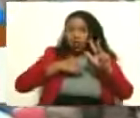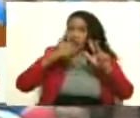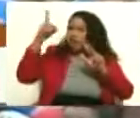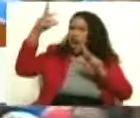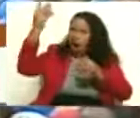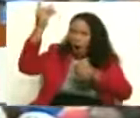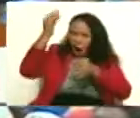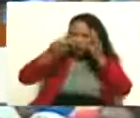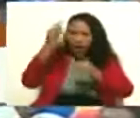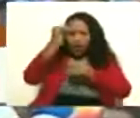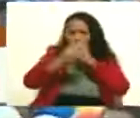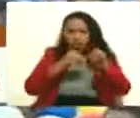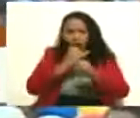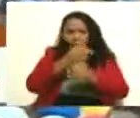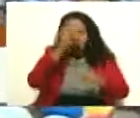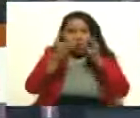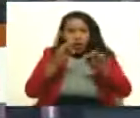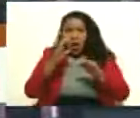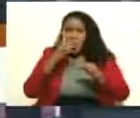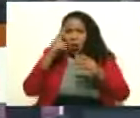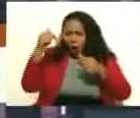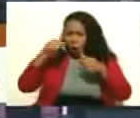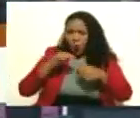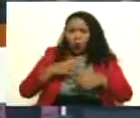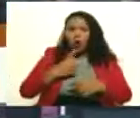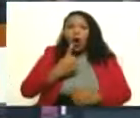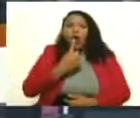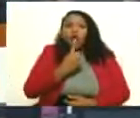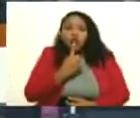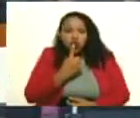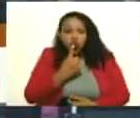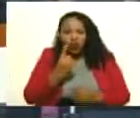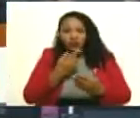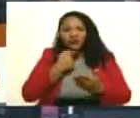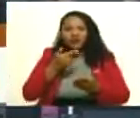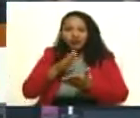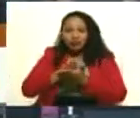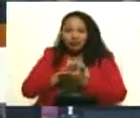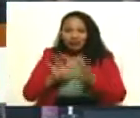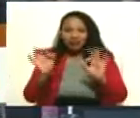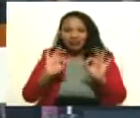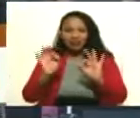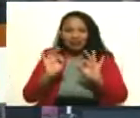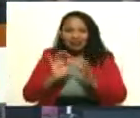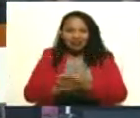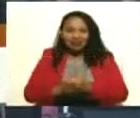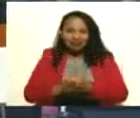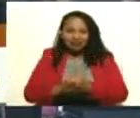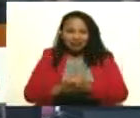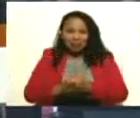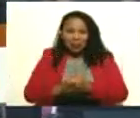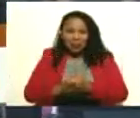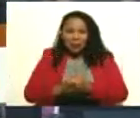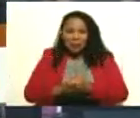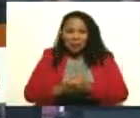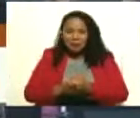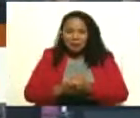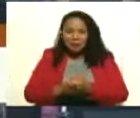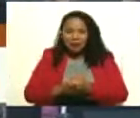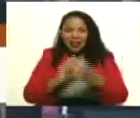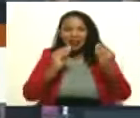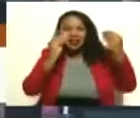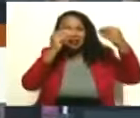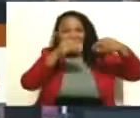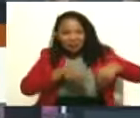Internacional de Justicia no tiene vela en este entierro. no tiene vela en este entierro. El